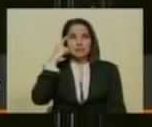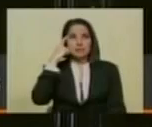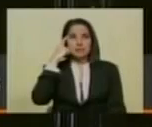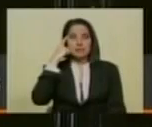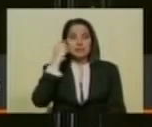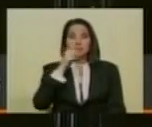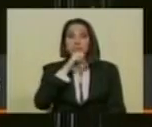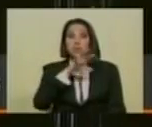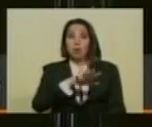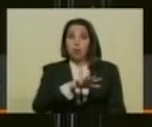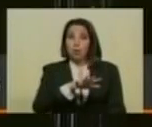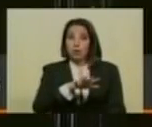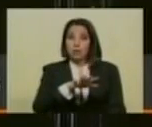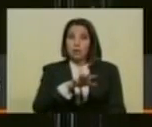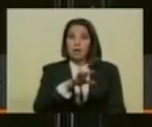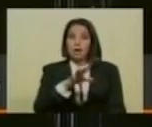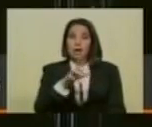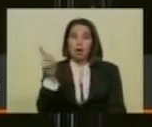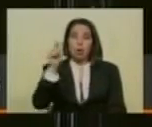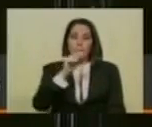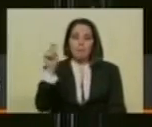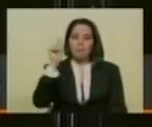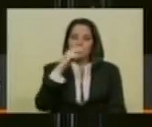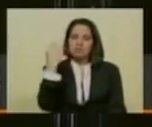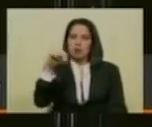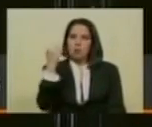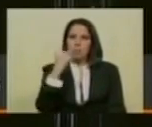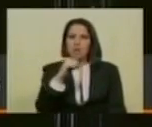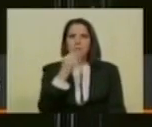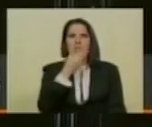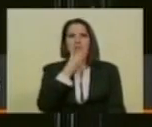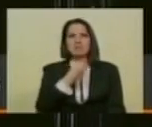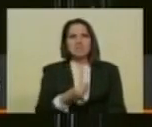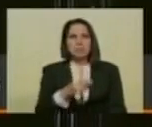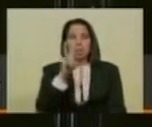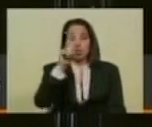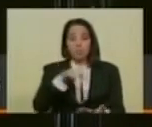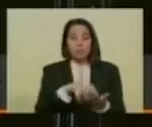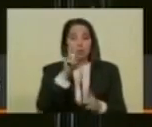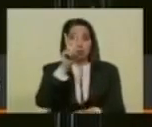la historia de los meses de noviembre, diciembre 2002,